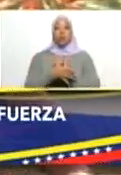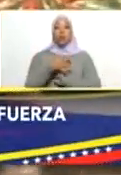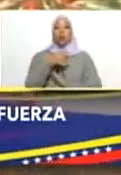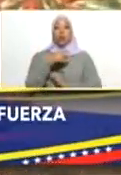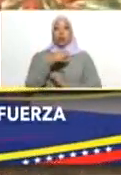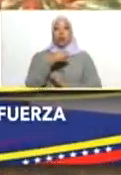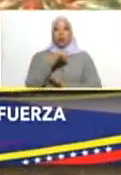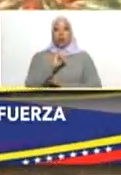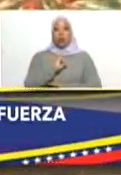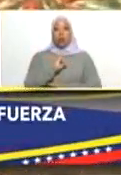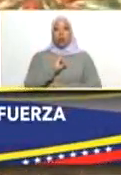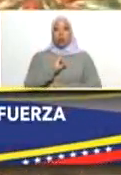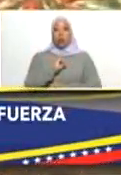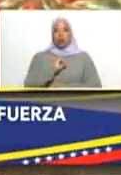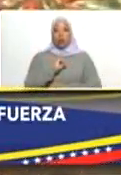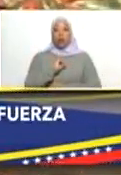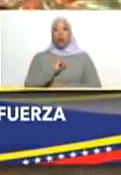de